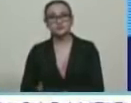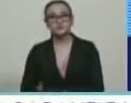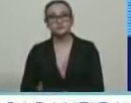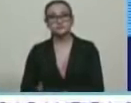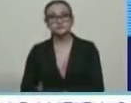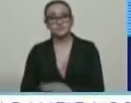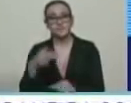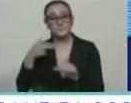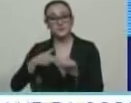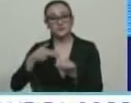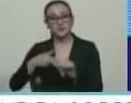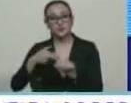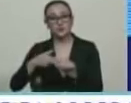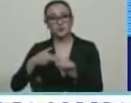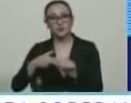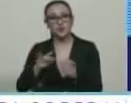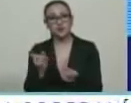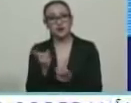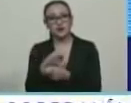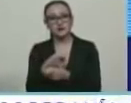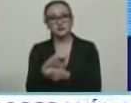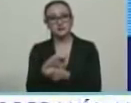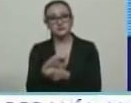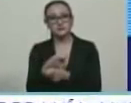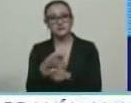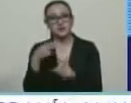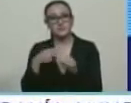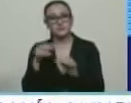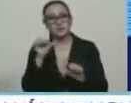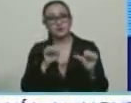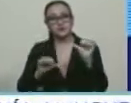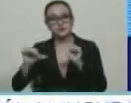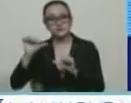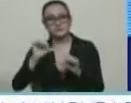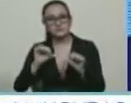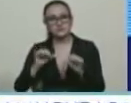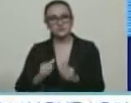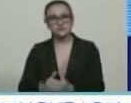el petróleo, el gas, la petroquímica,